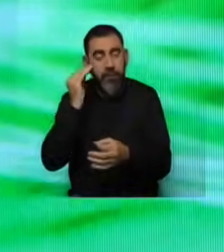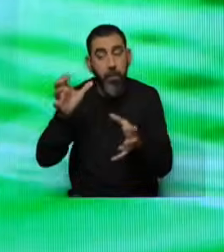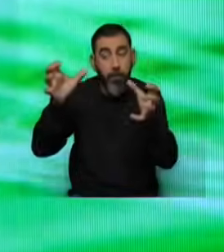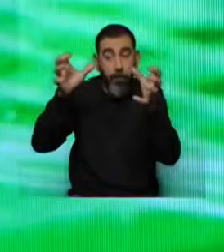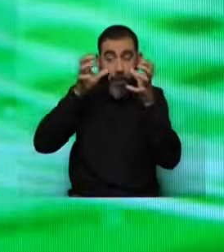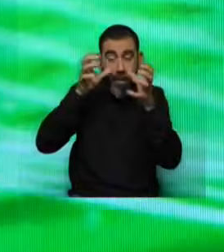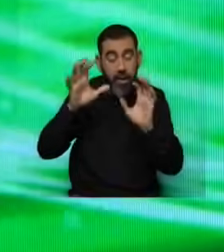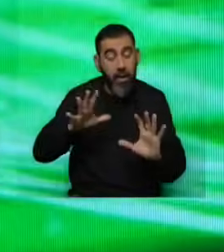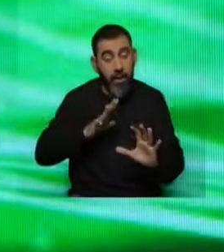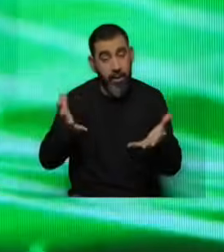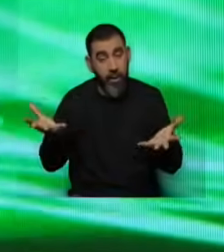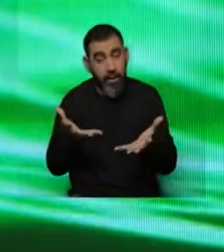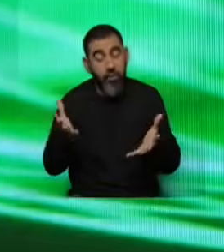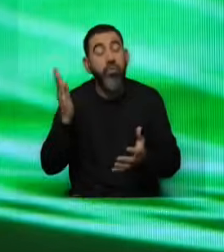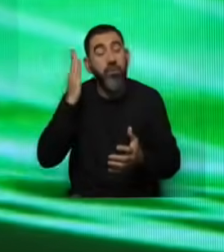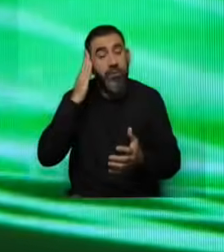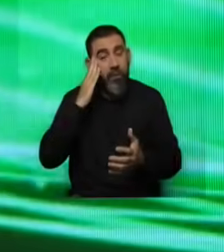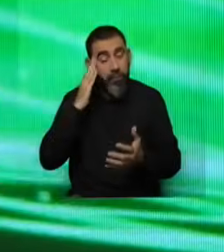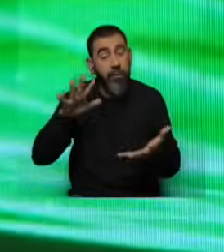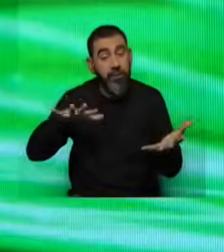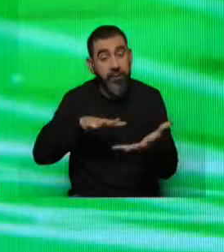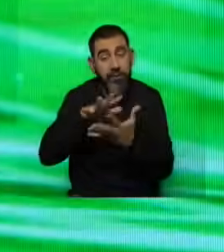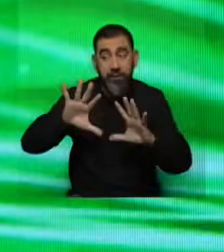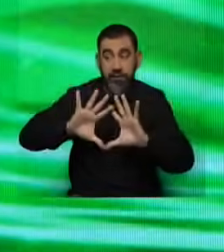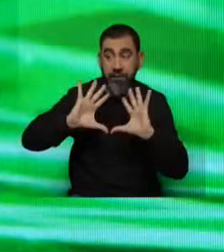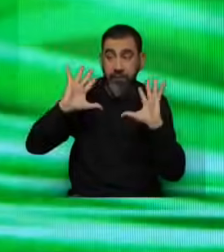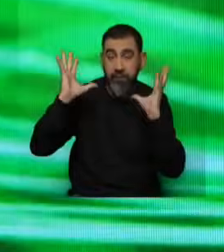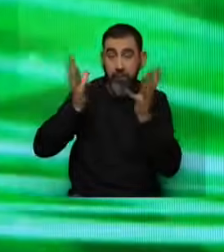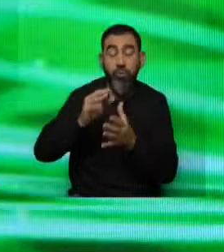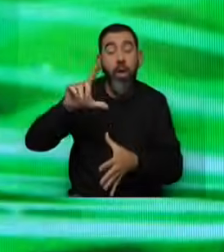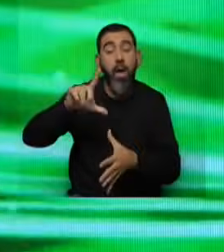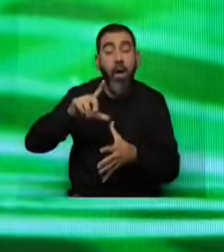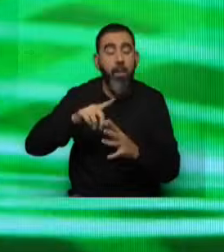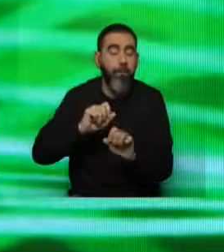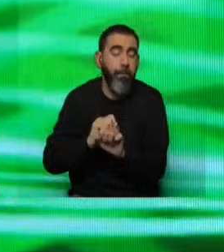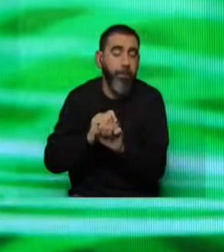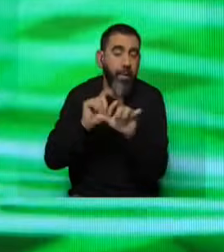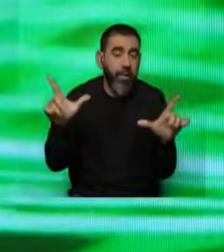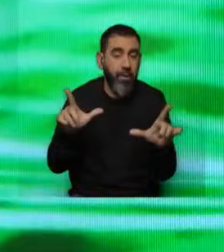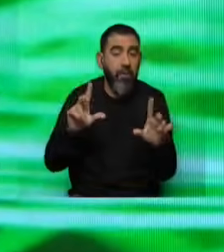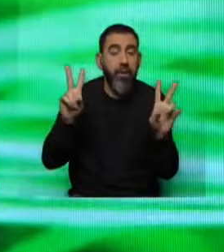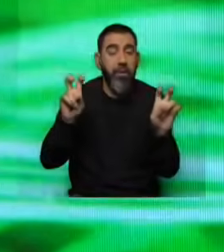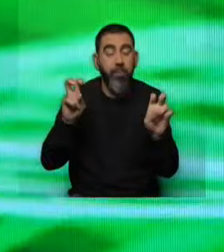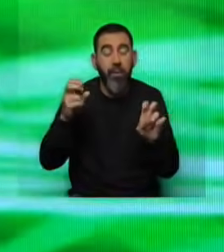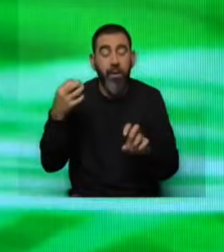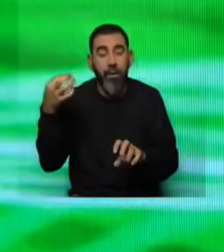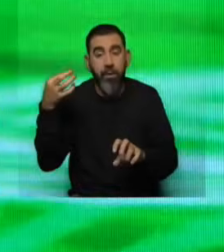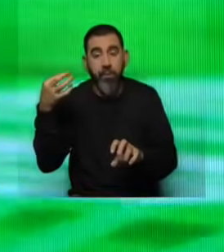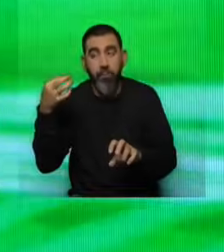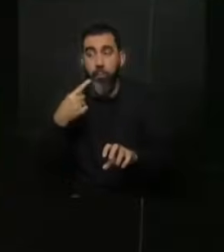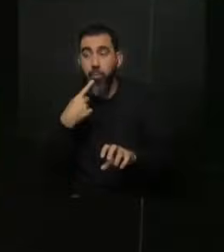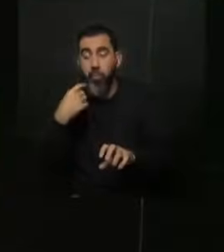está a la vuelta de la esquina todos sabemos que es lo que sucede en el mundo y en particular en América Latina con la operativa del crimen organizado y la